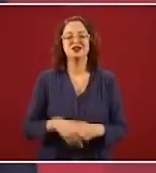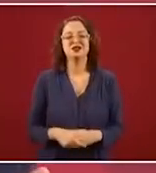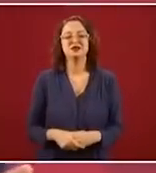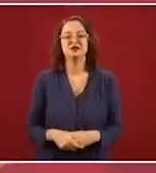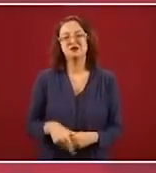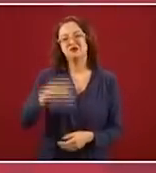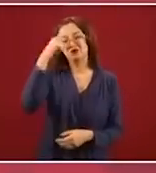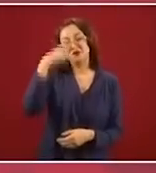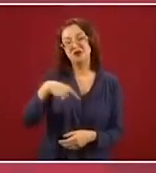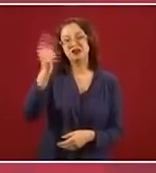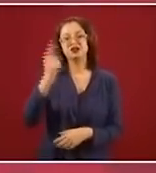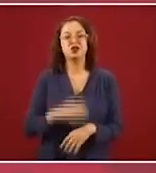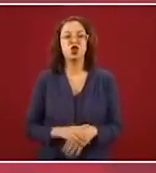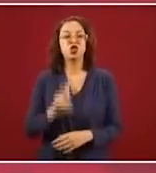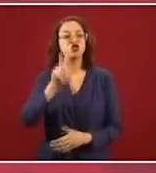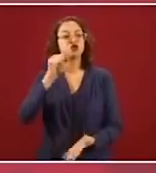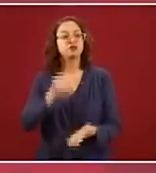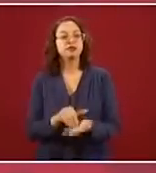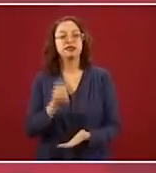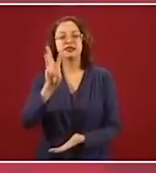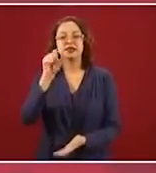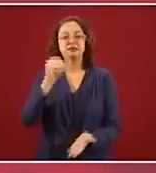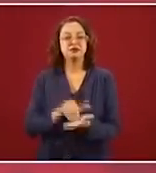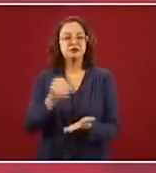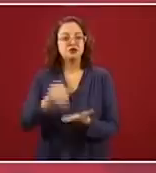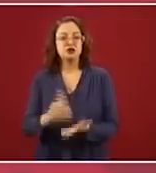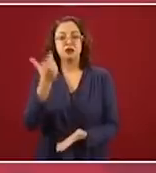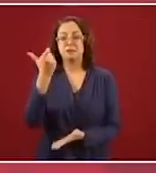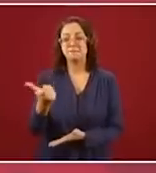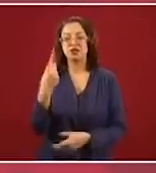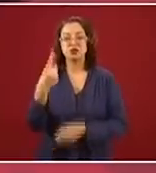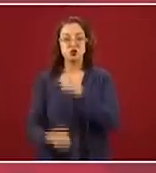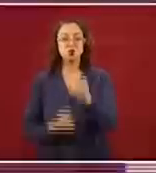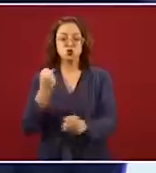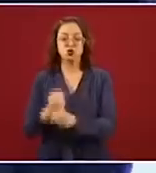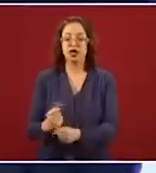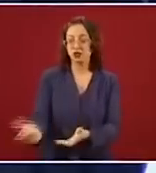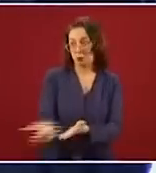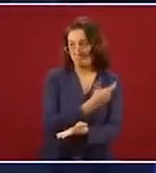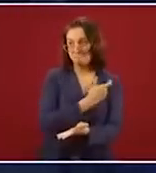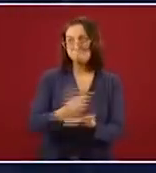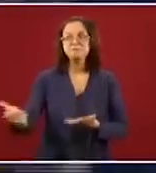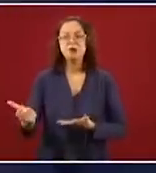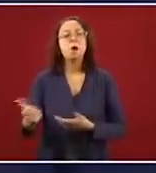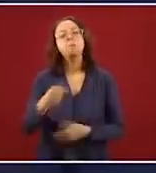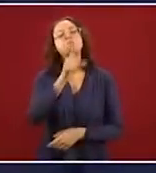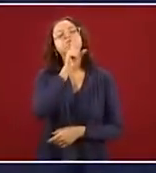si no paga 2,000 o 3,000 millones de pesos de impuestos al año? Porque estamos hablando de